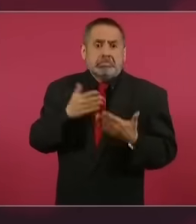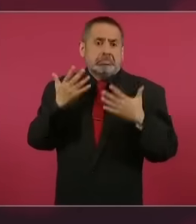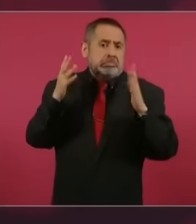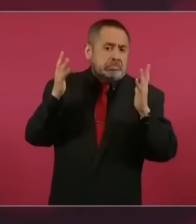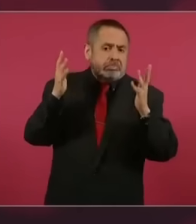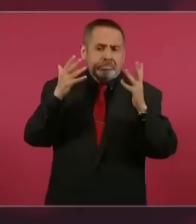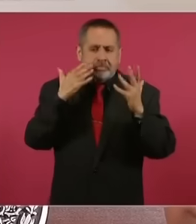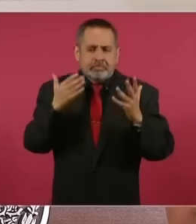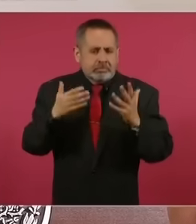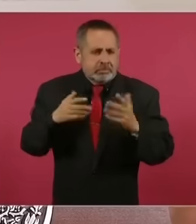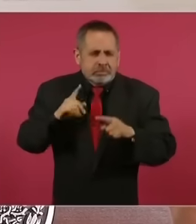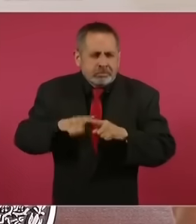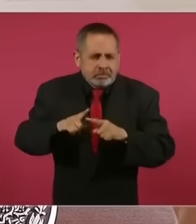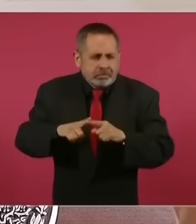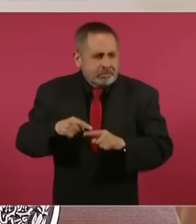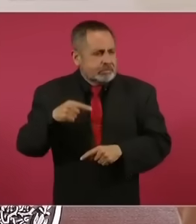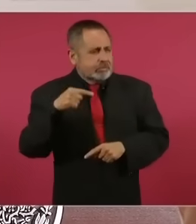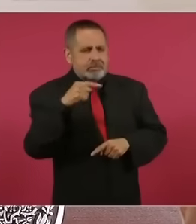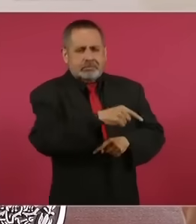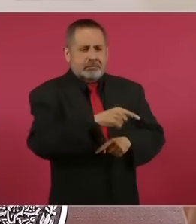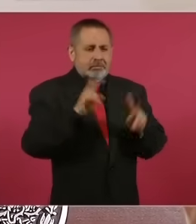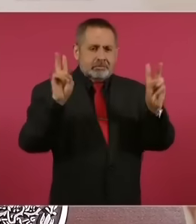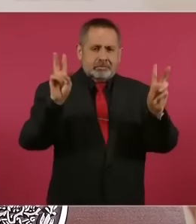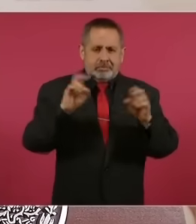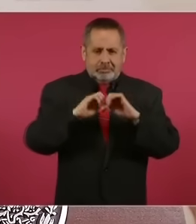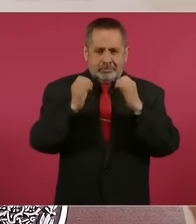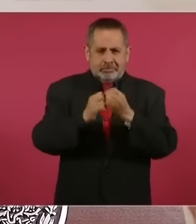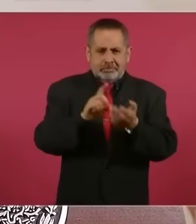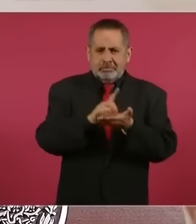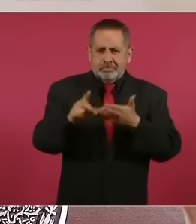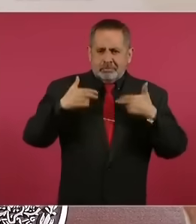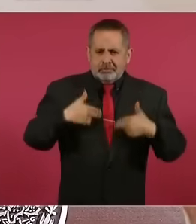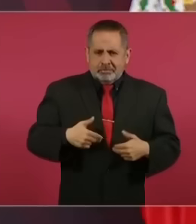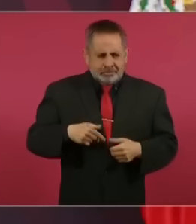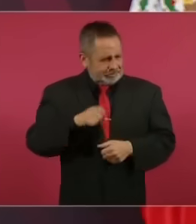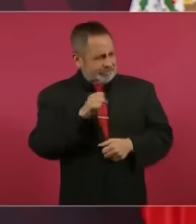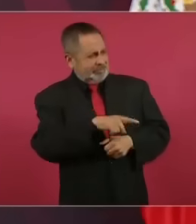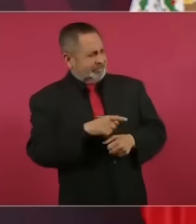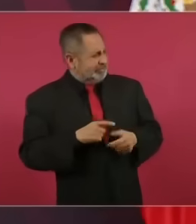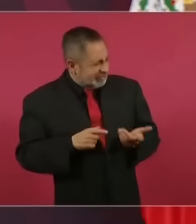de los defensores de derechos humanos, que a la vez